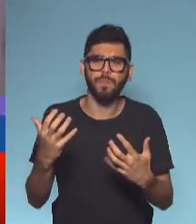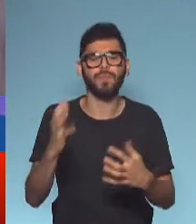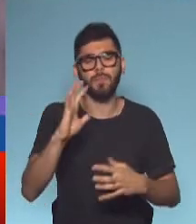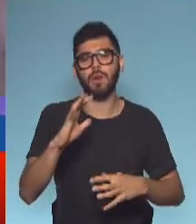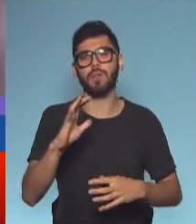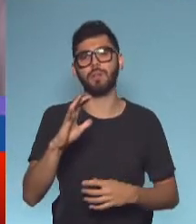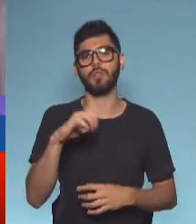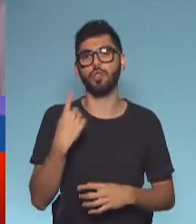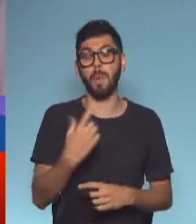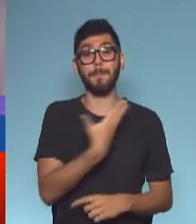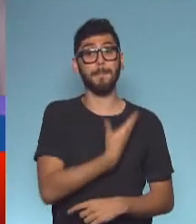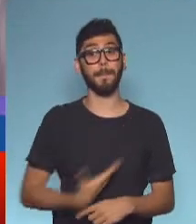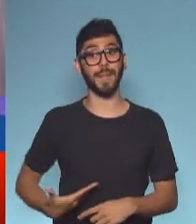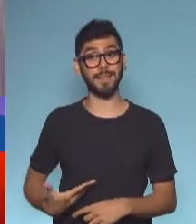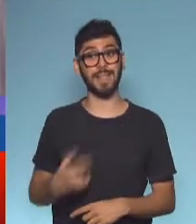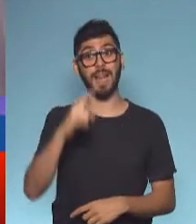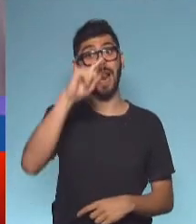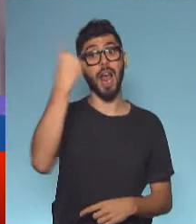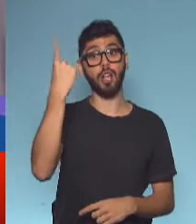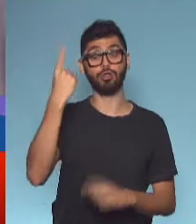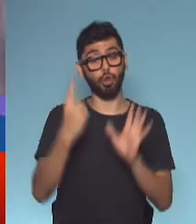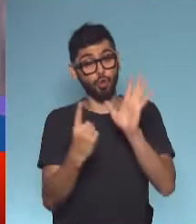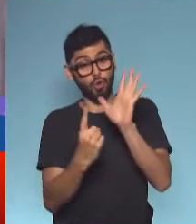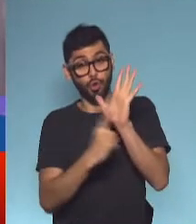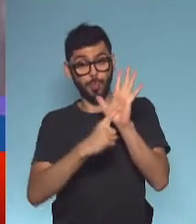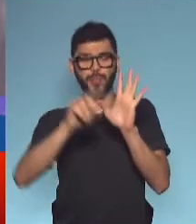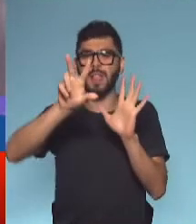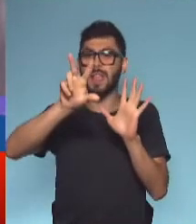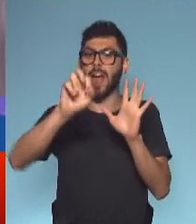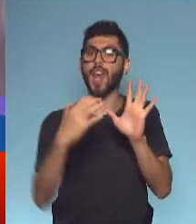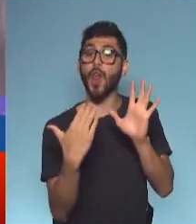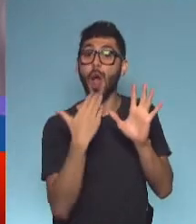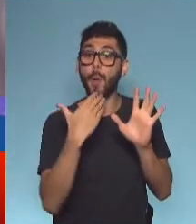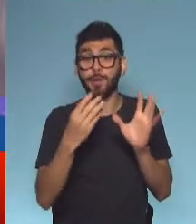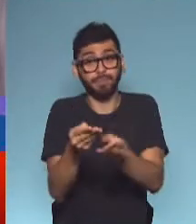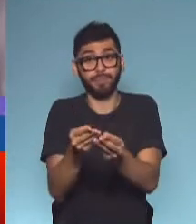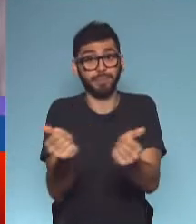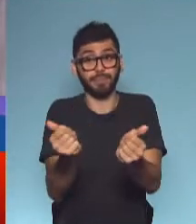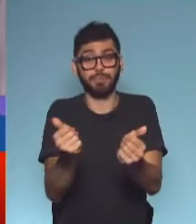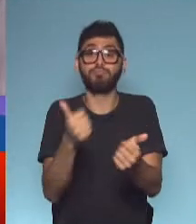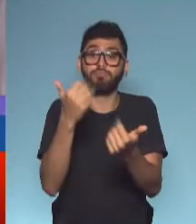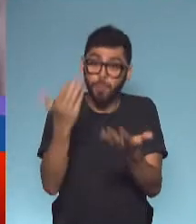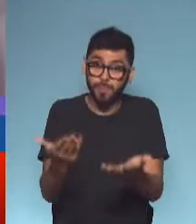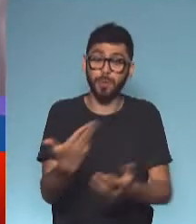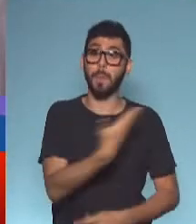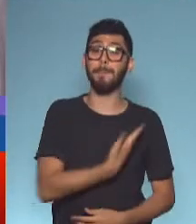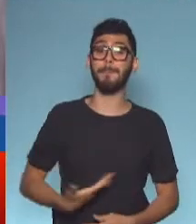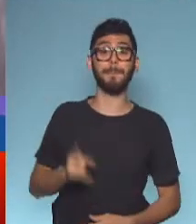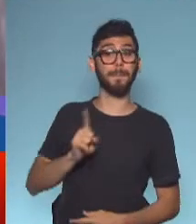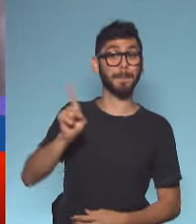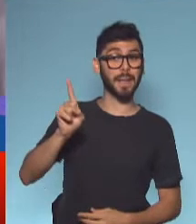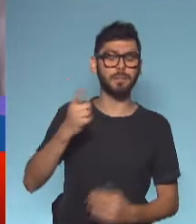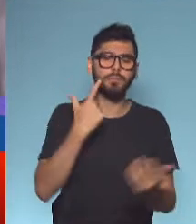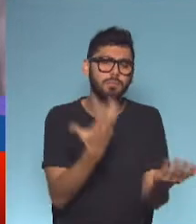decisión del presidente de la Nación que vence el 30 de abril. Sí. Y será el presidente, después de recabar